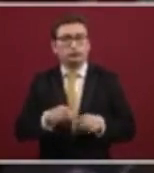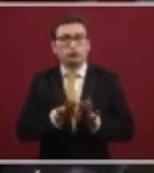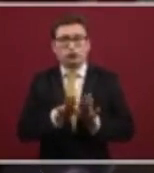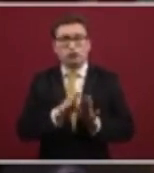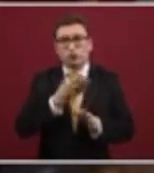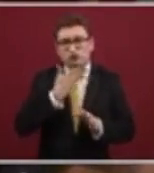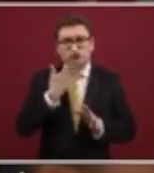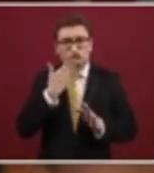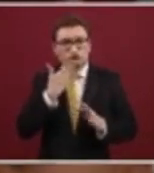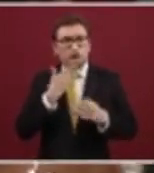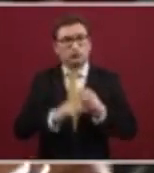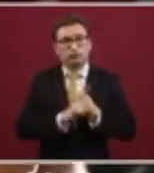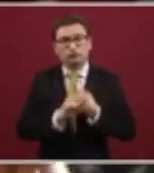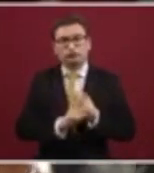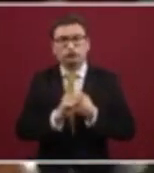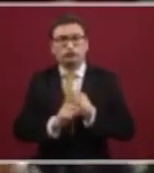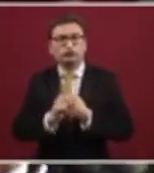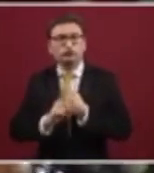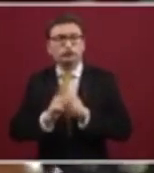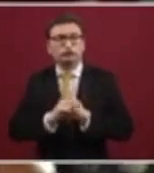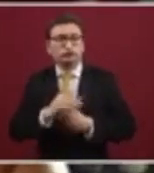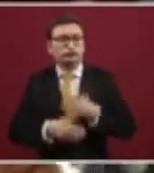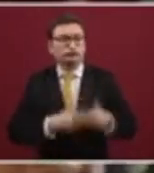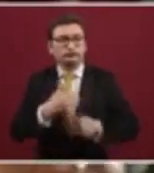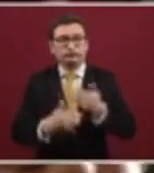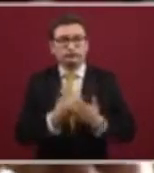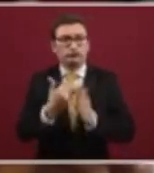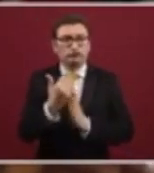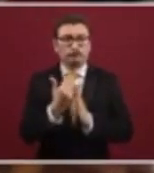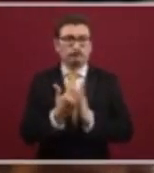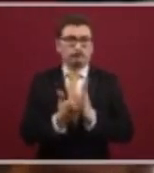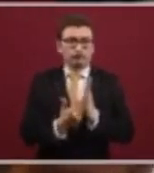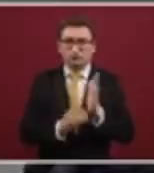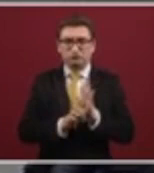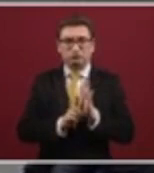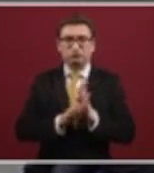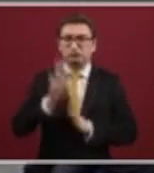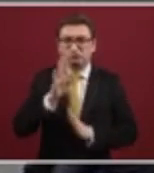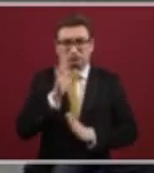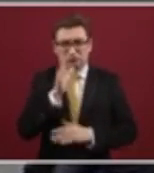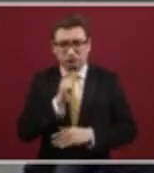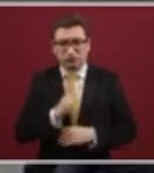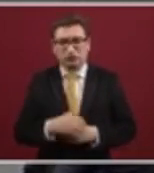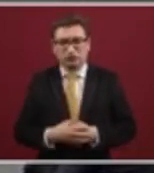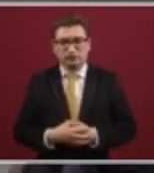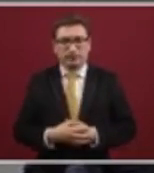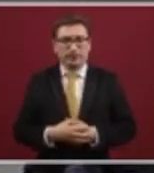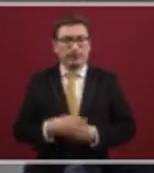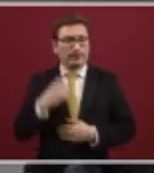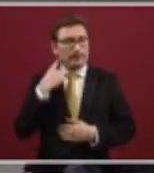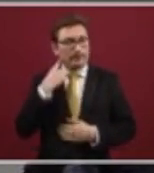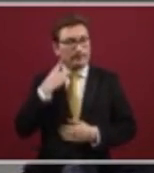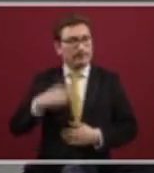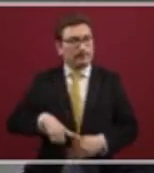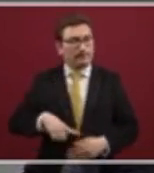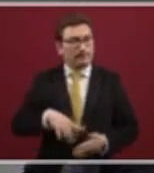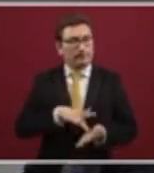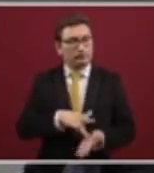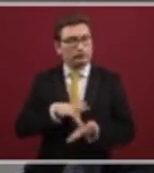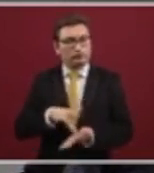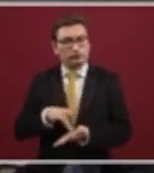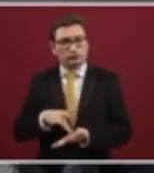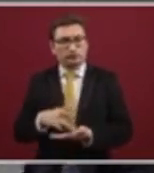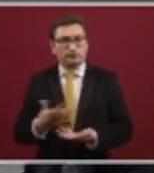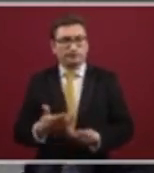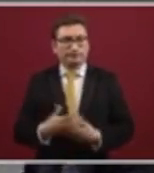en un ciclo perverso que cada vez nos da menos valor adquisitivo y calidad de vida. En síntesis, el financiamiento público mixto,